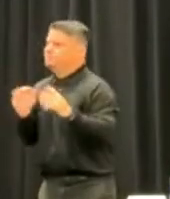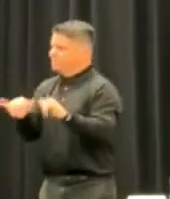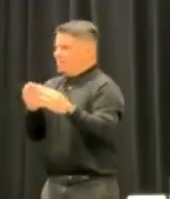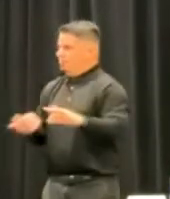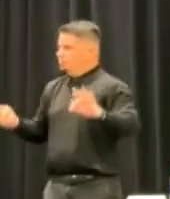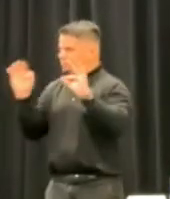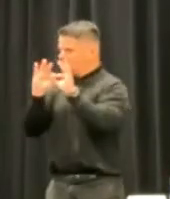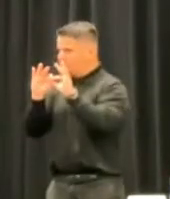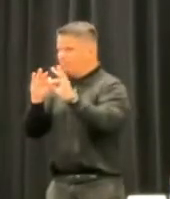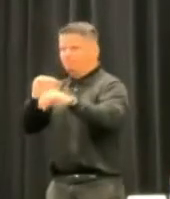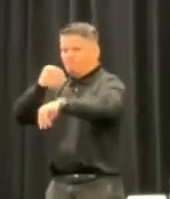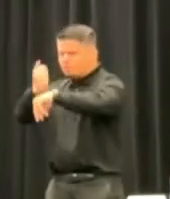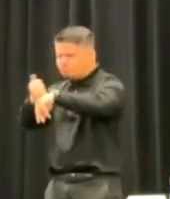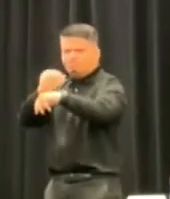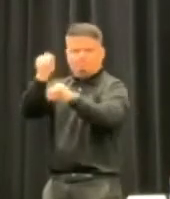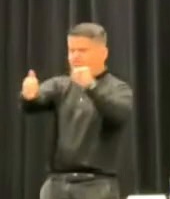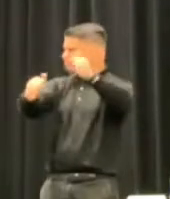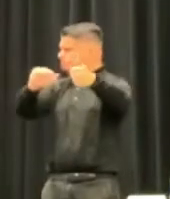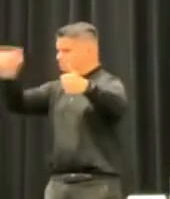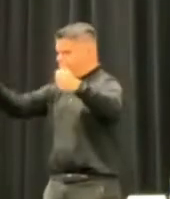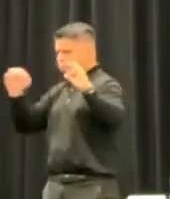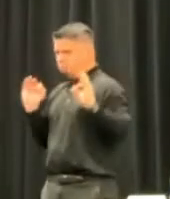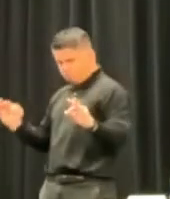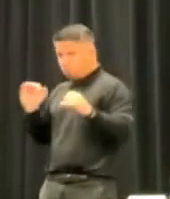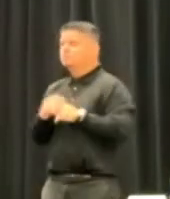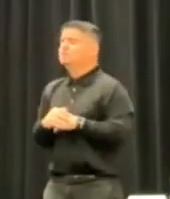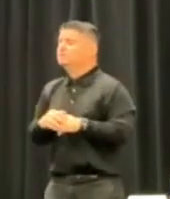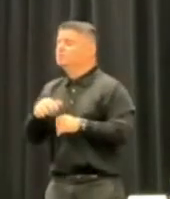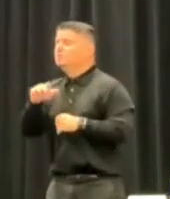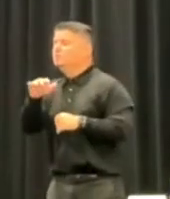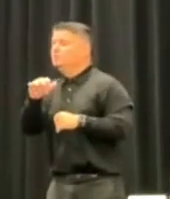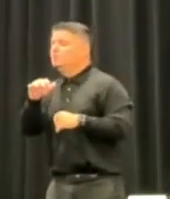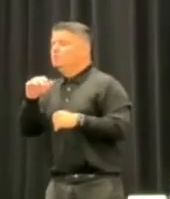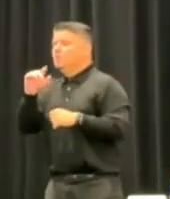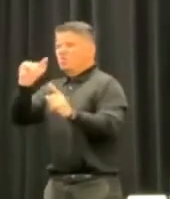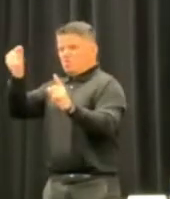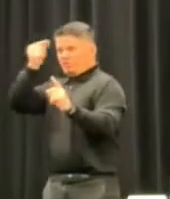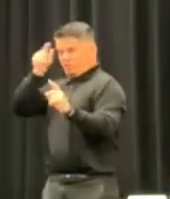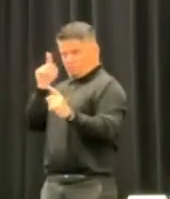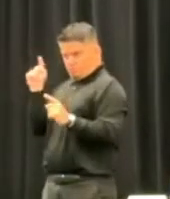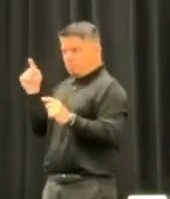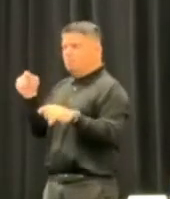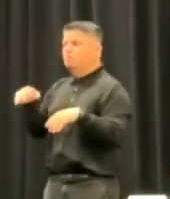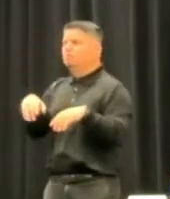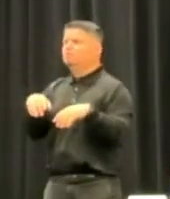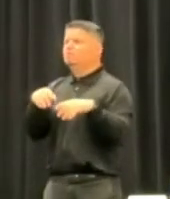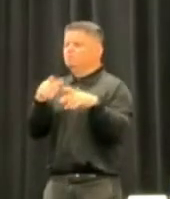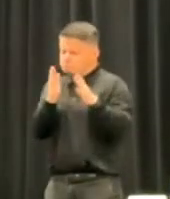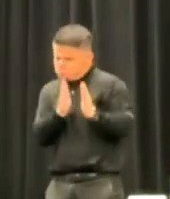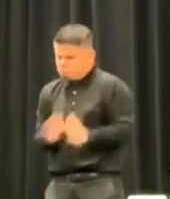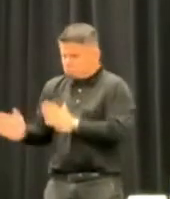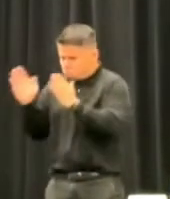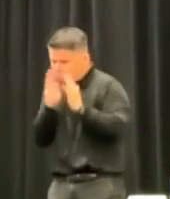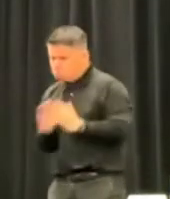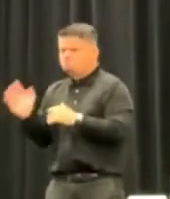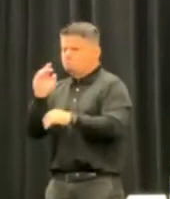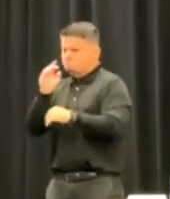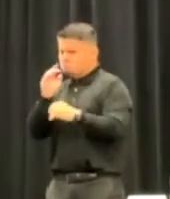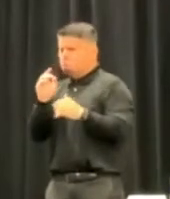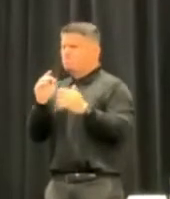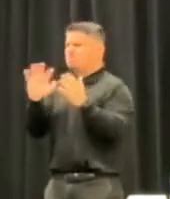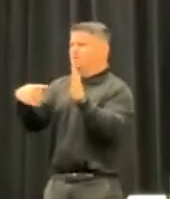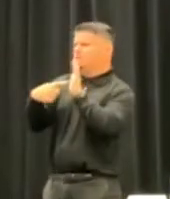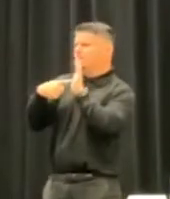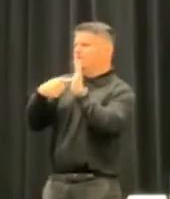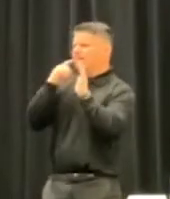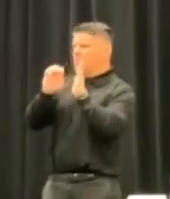una de las agencias es un plan de gobierno es una estrategia efectiva el cesco digital lo ha probado lo